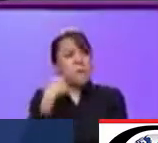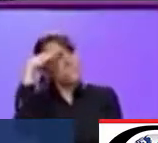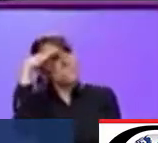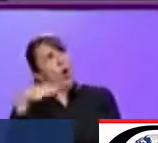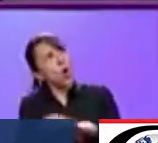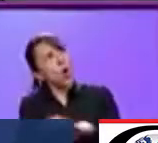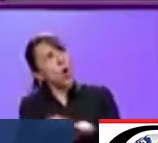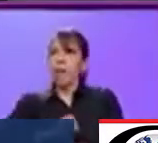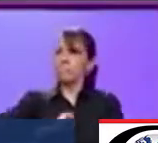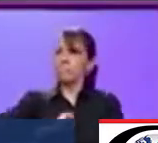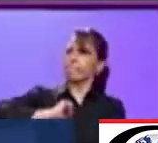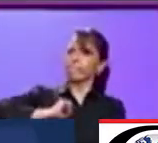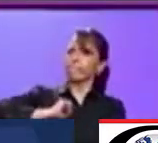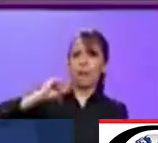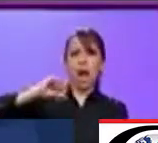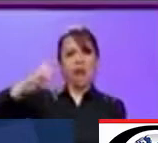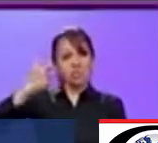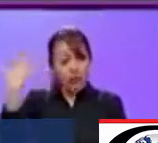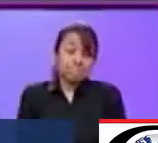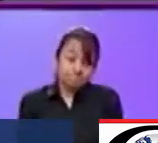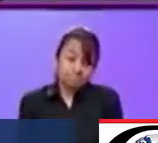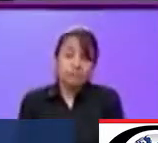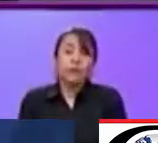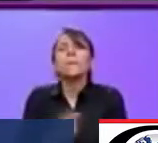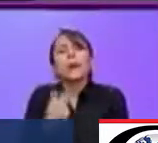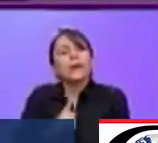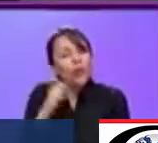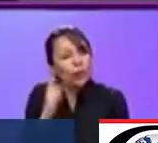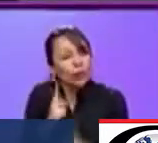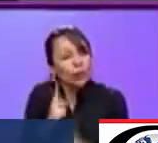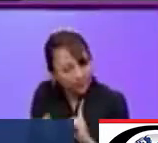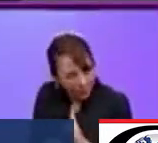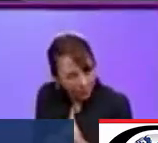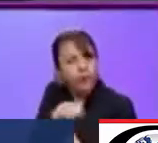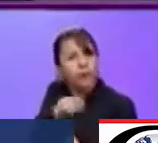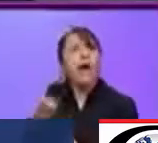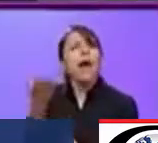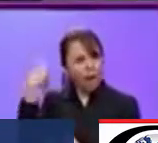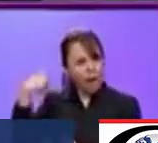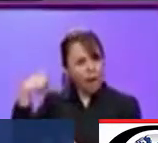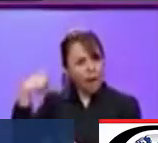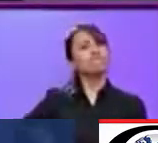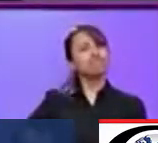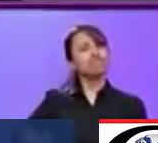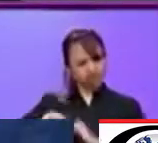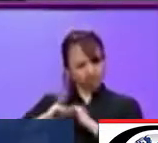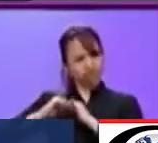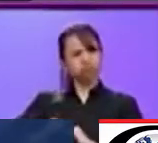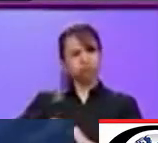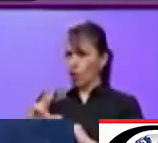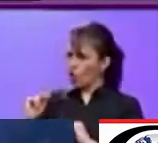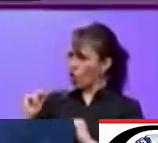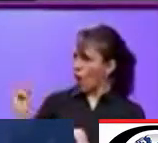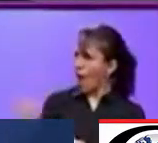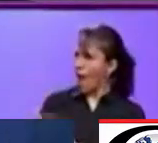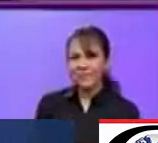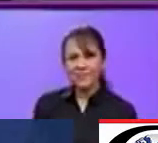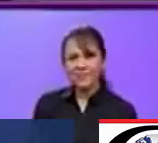¿cómo te diré, Eduardo? Son muy pocos aditamentos los que llegan a ocupar sillas,